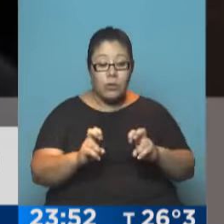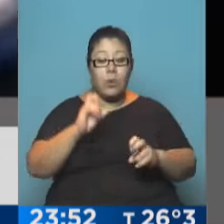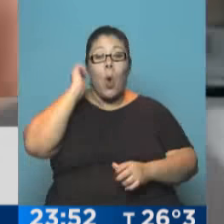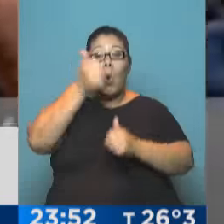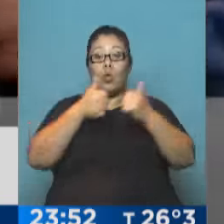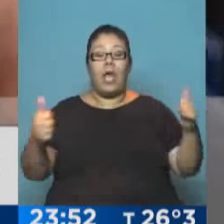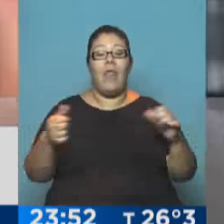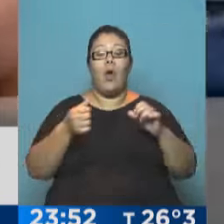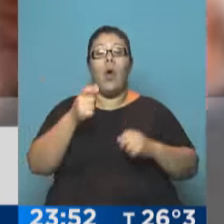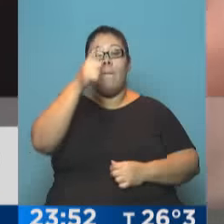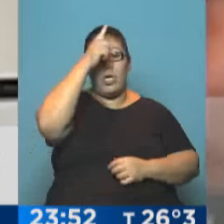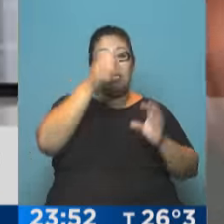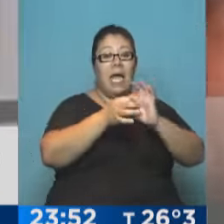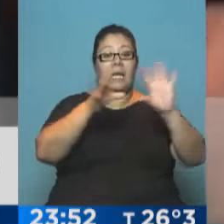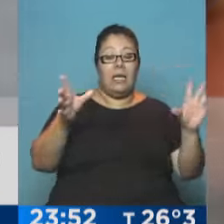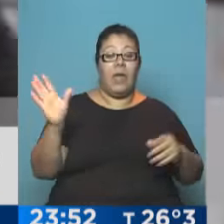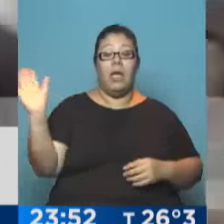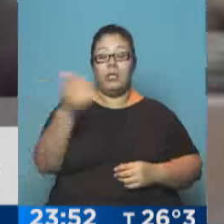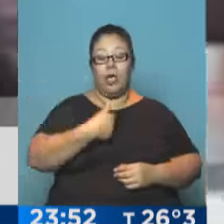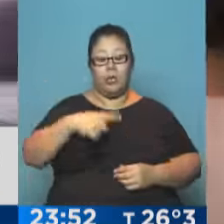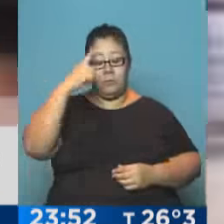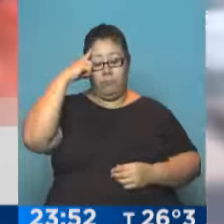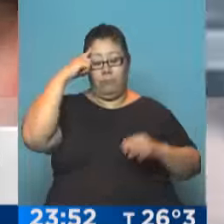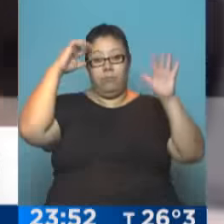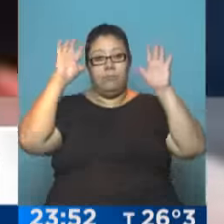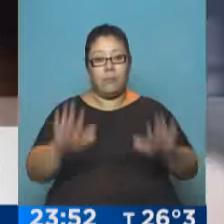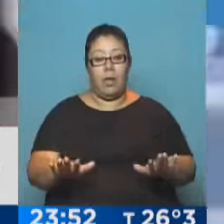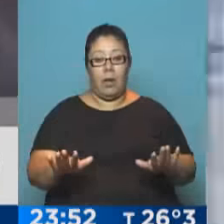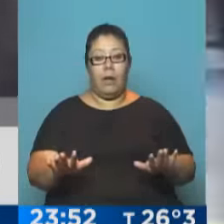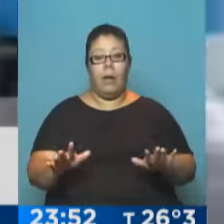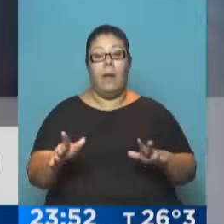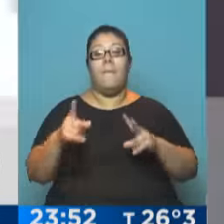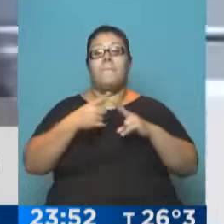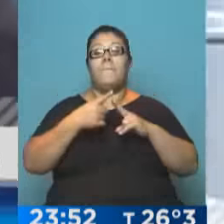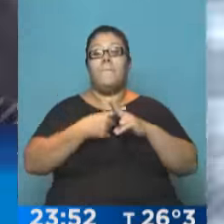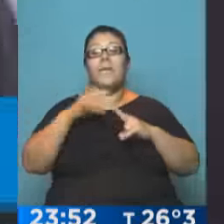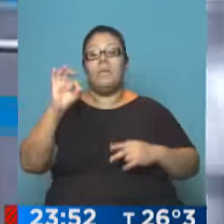policía. "Estamos en estado de shock", dijo un primo de la víctima.